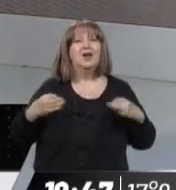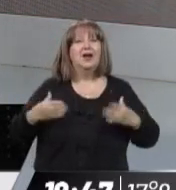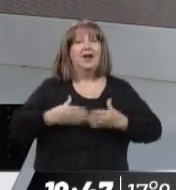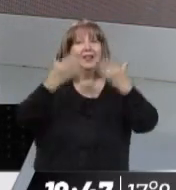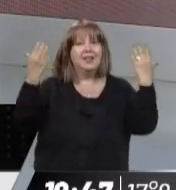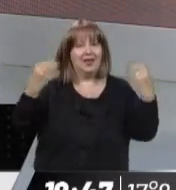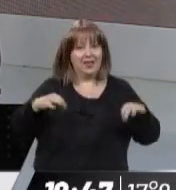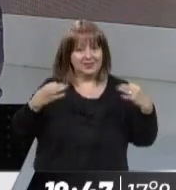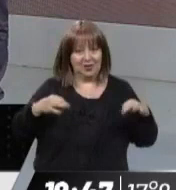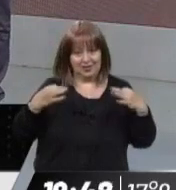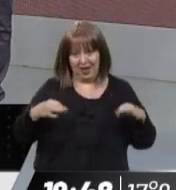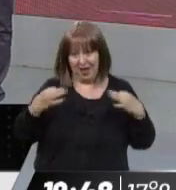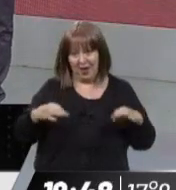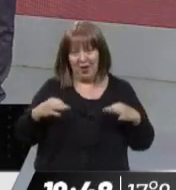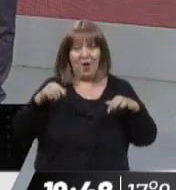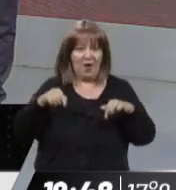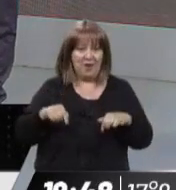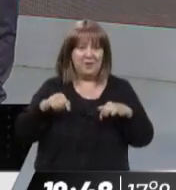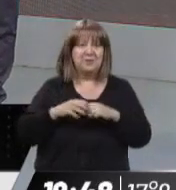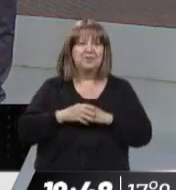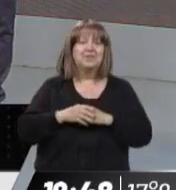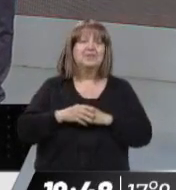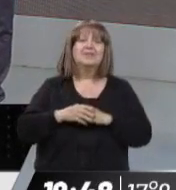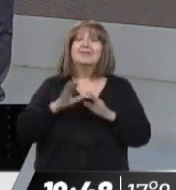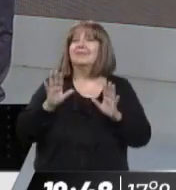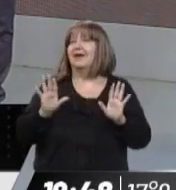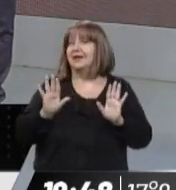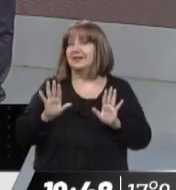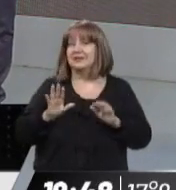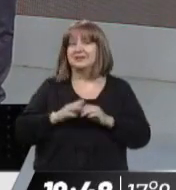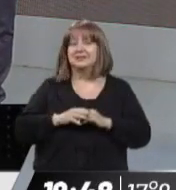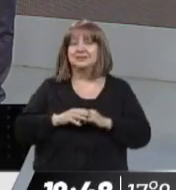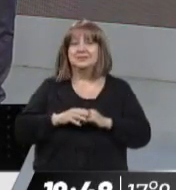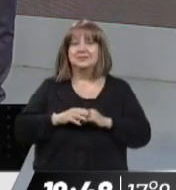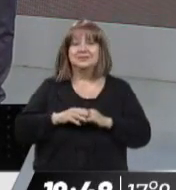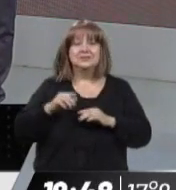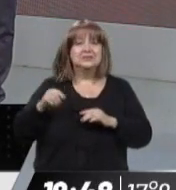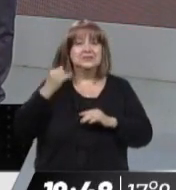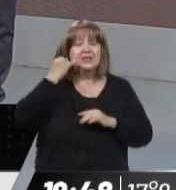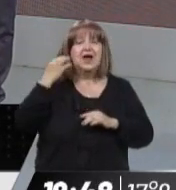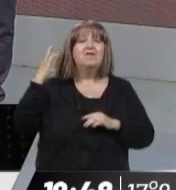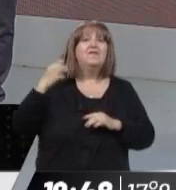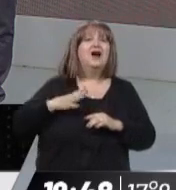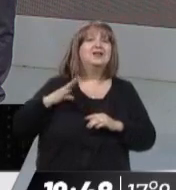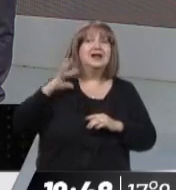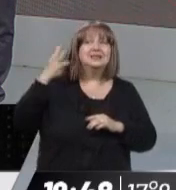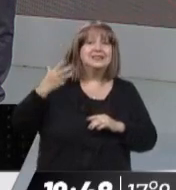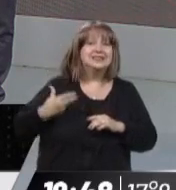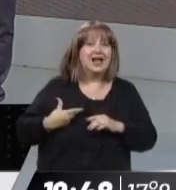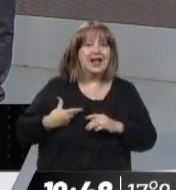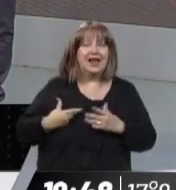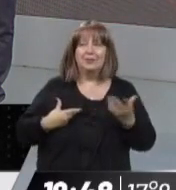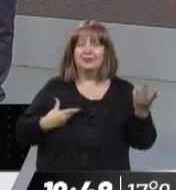estás salvaguardado, claro. Bueno, yo me quedo pero alguna vez fuiste soltero. Buen rato. Sí, pero ella no. No está Gisela Campos para preguntarles